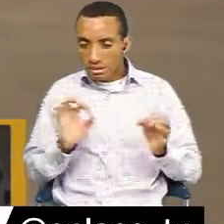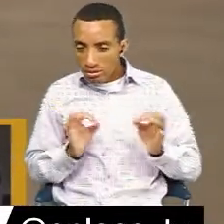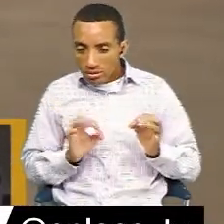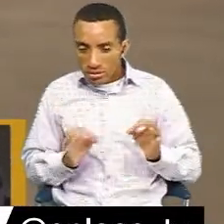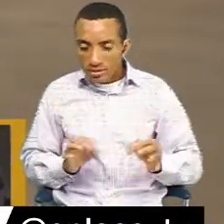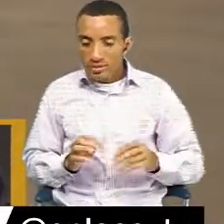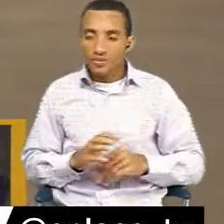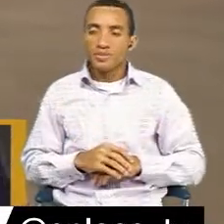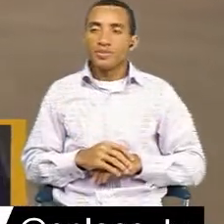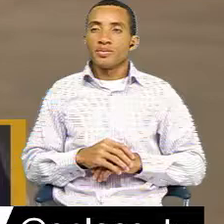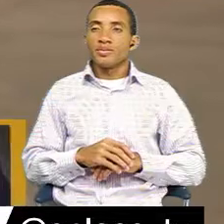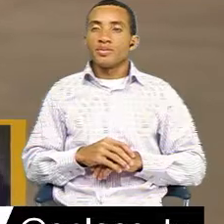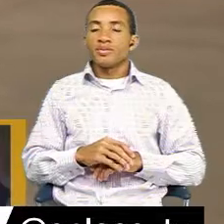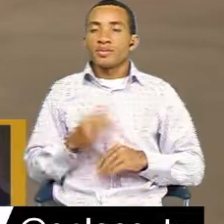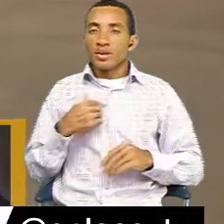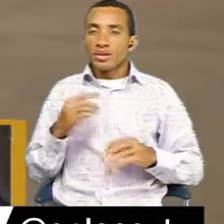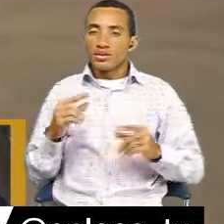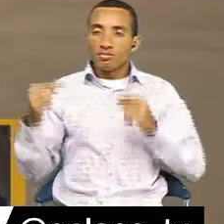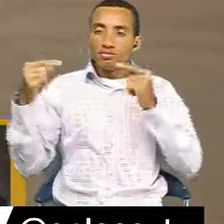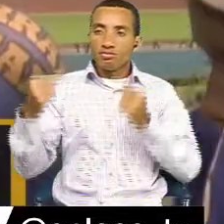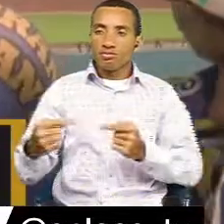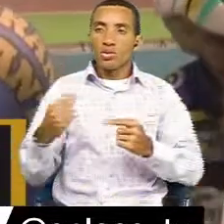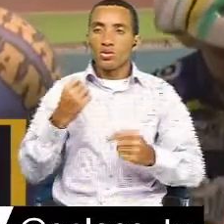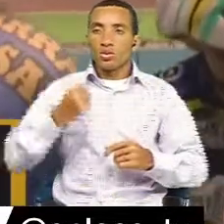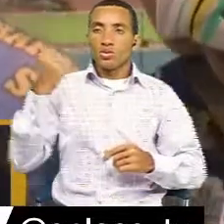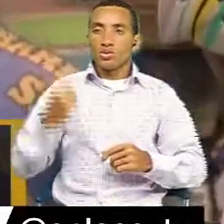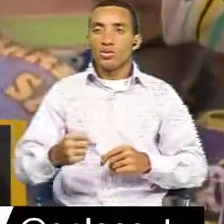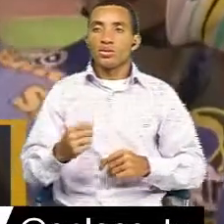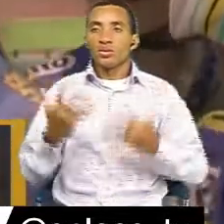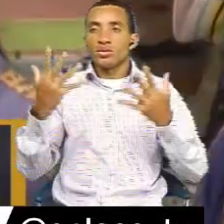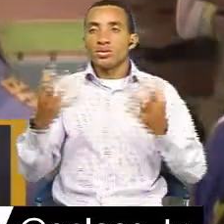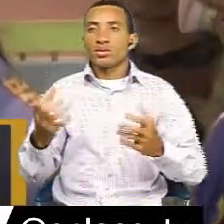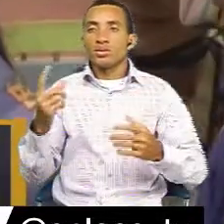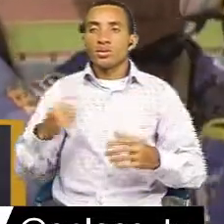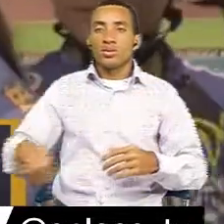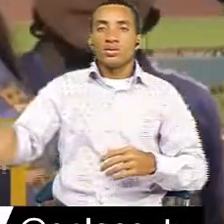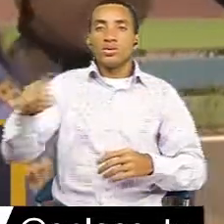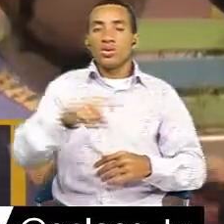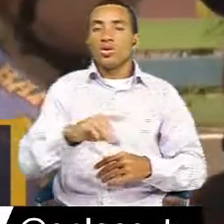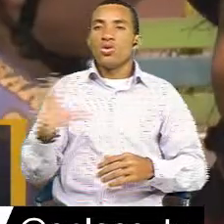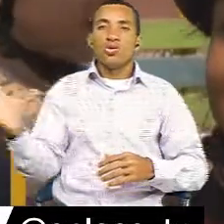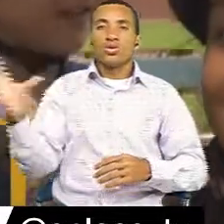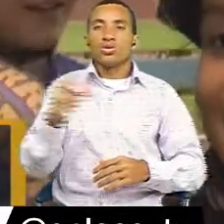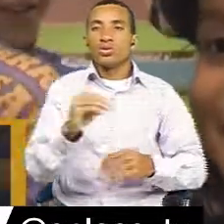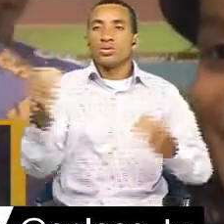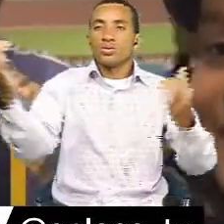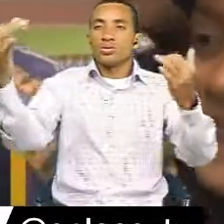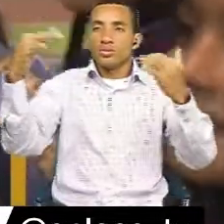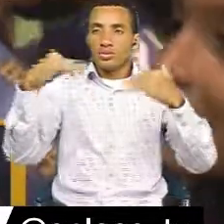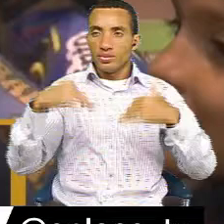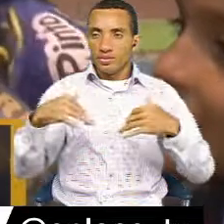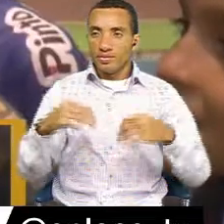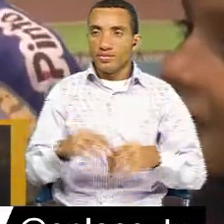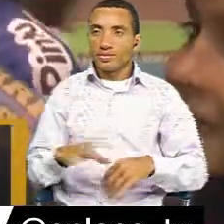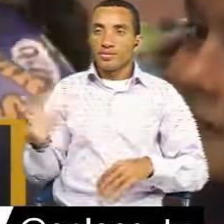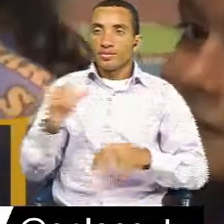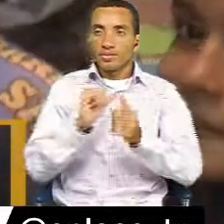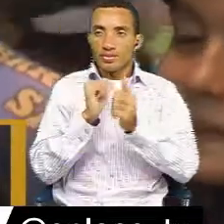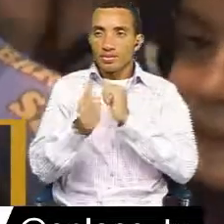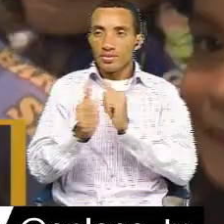pues para competir fuerte. Yo quiero que todos vengan a ver a todos los